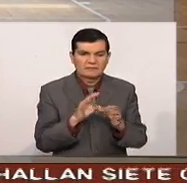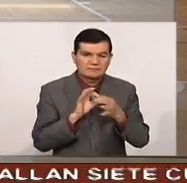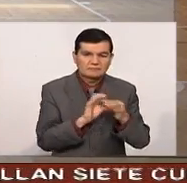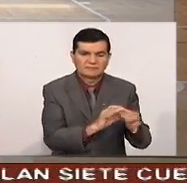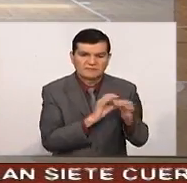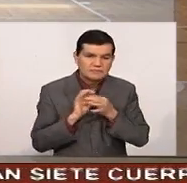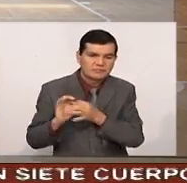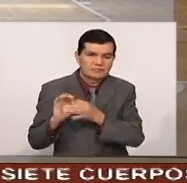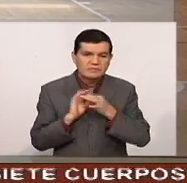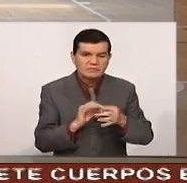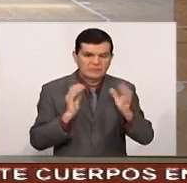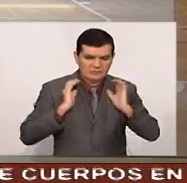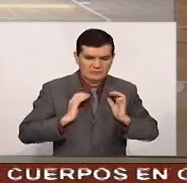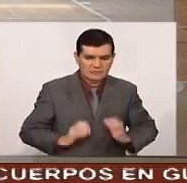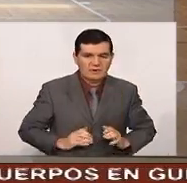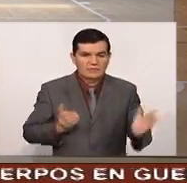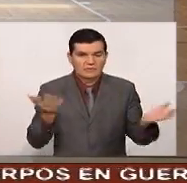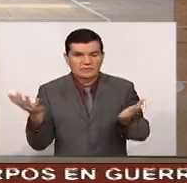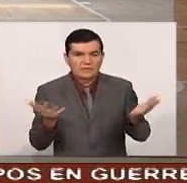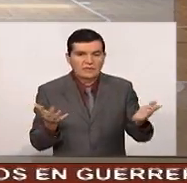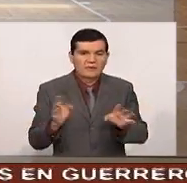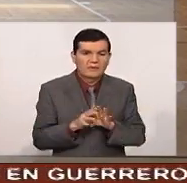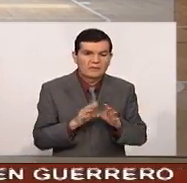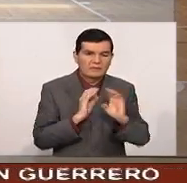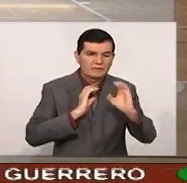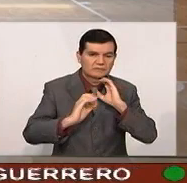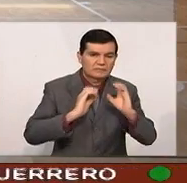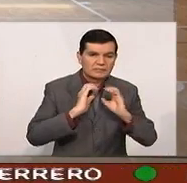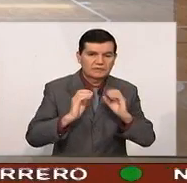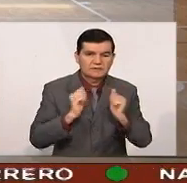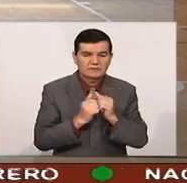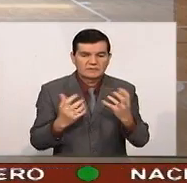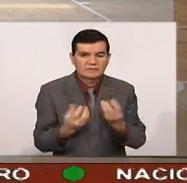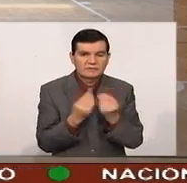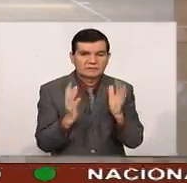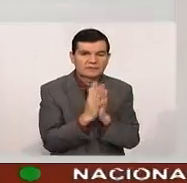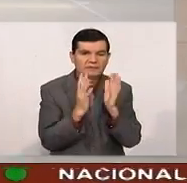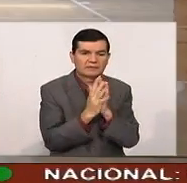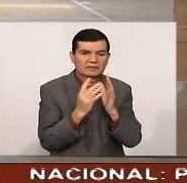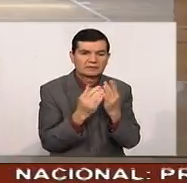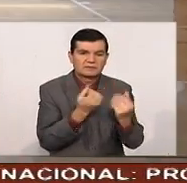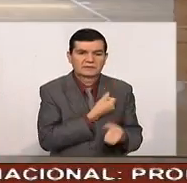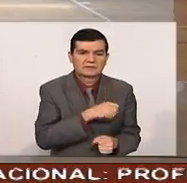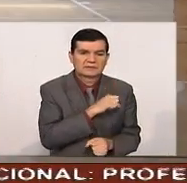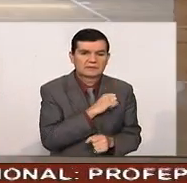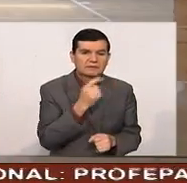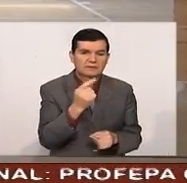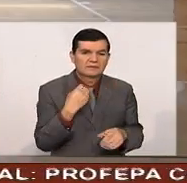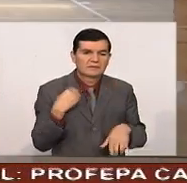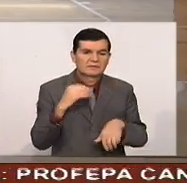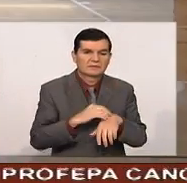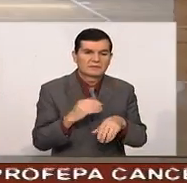la expresión corporal, la comunicación, la convivencia sana. Vemos un incremento mayor en